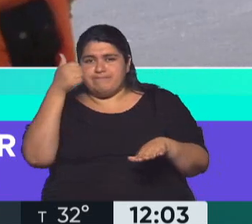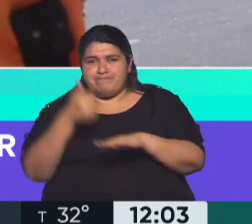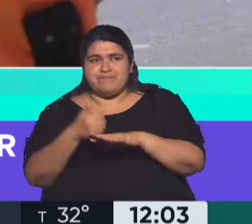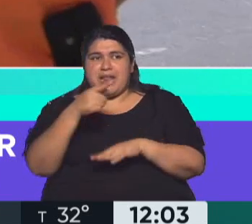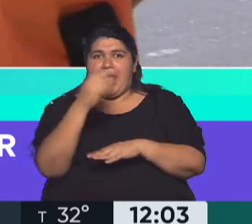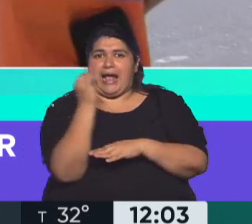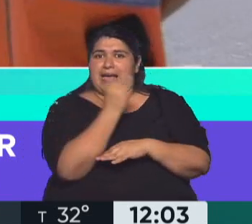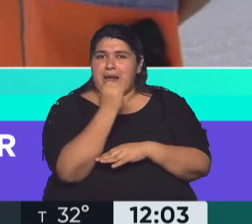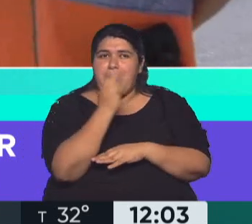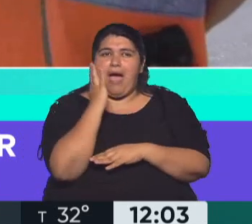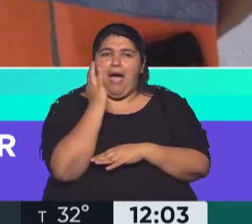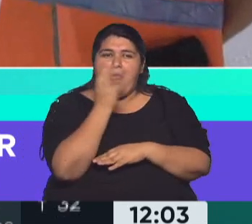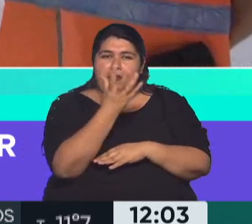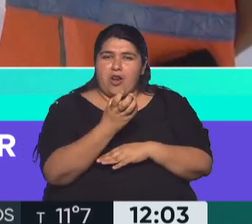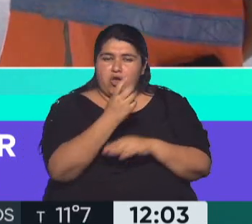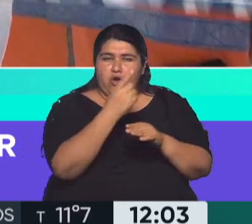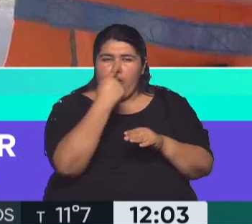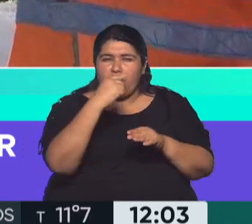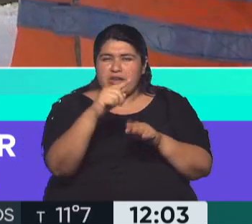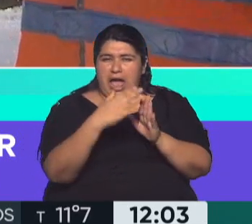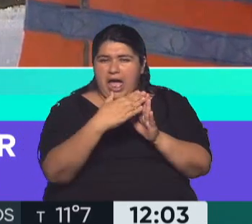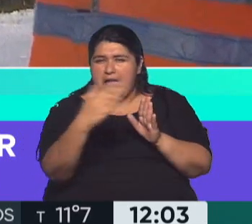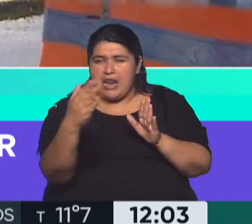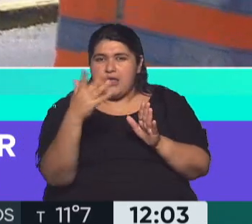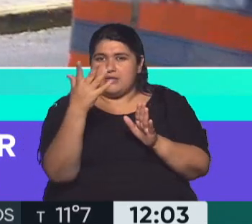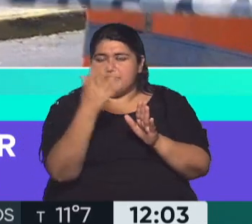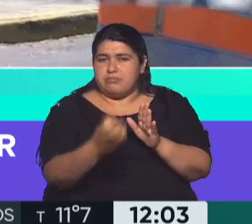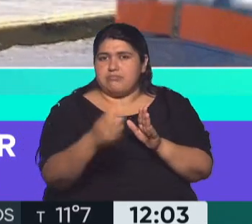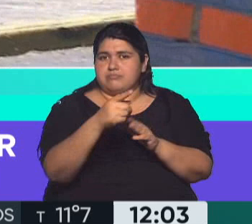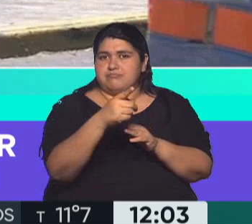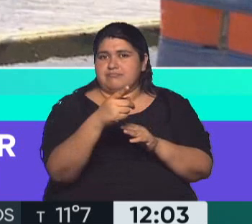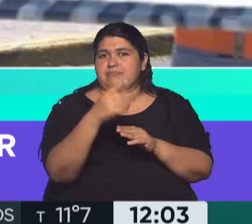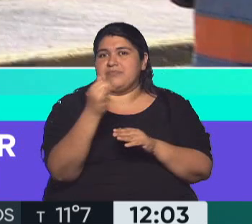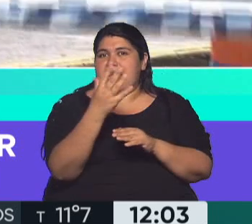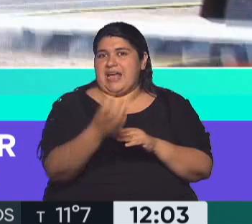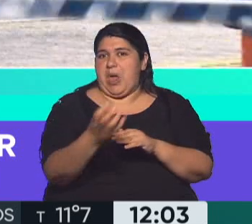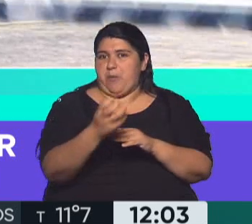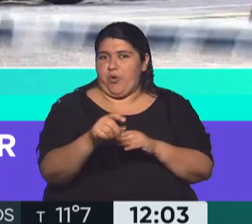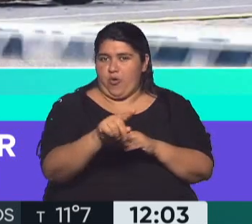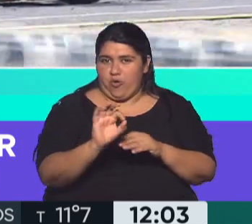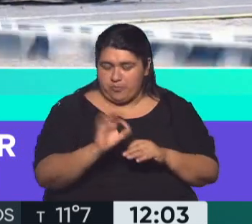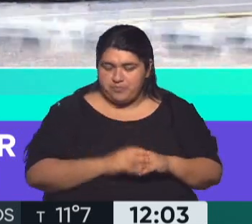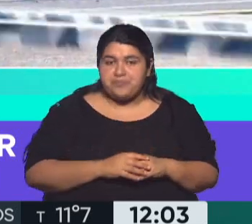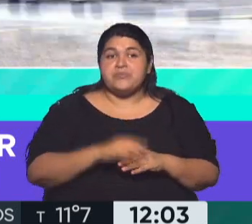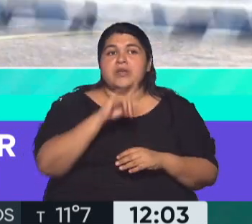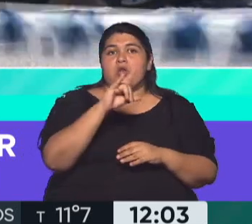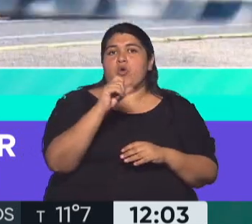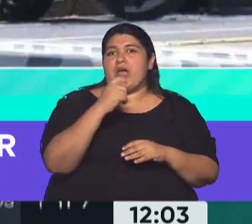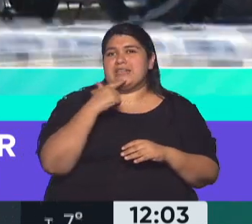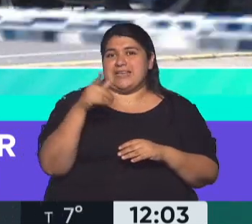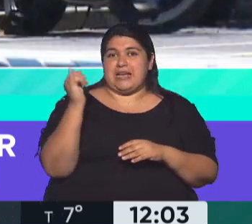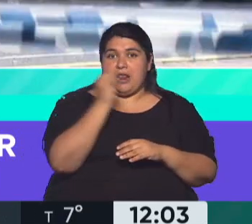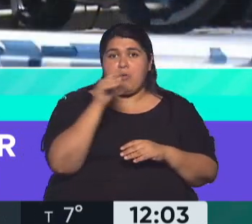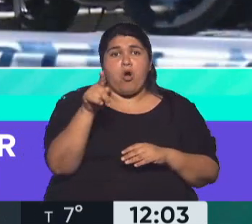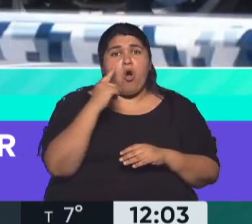grabar parte del final de esta terrible y horrenda historia que tiene como protagonista a Lucas, lo graba con su celular.